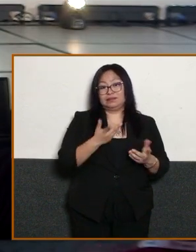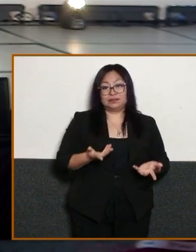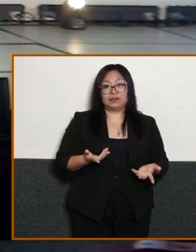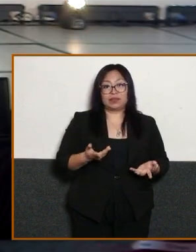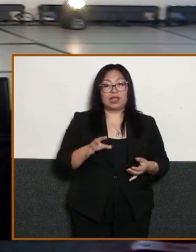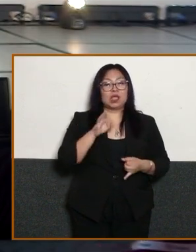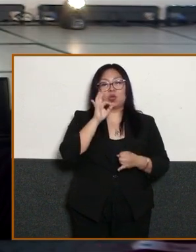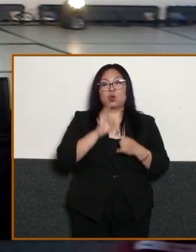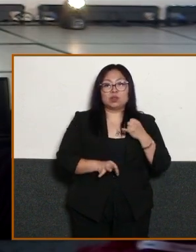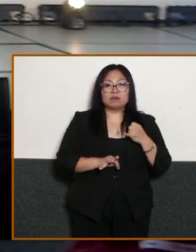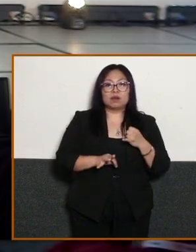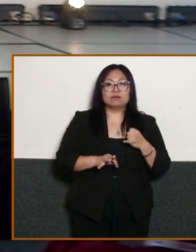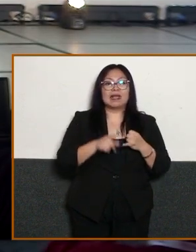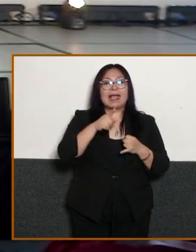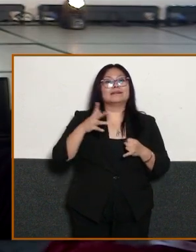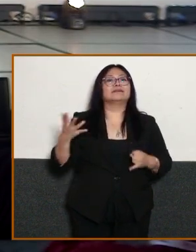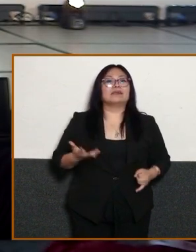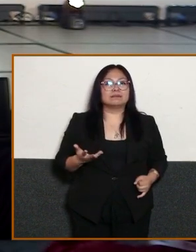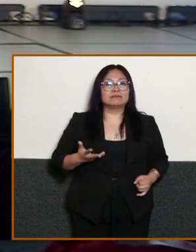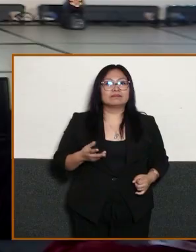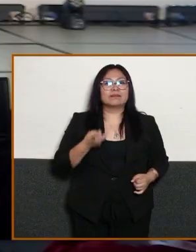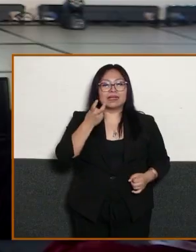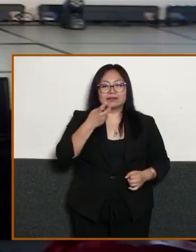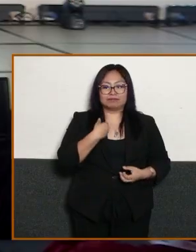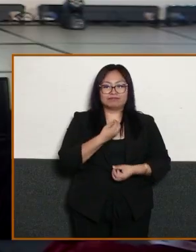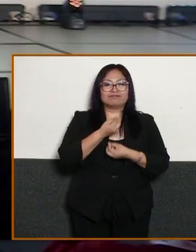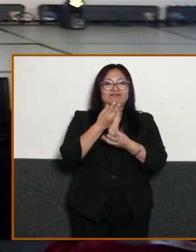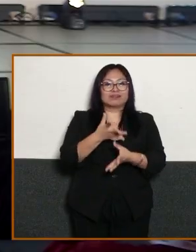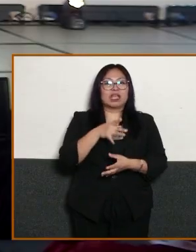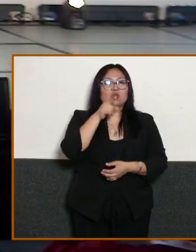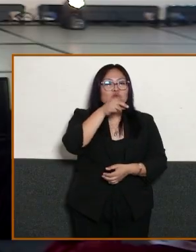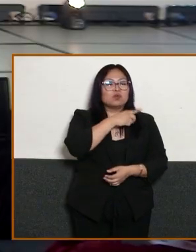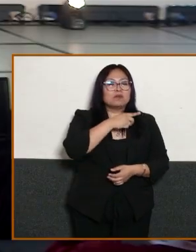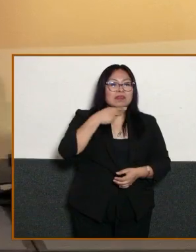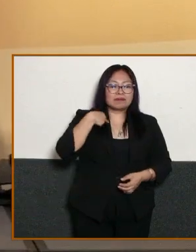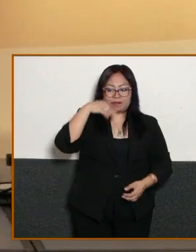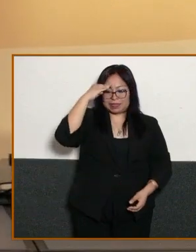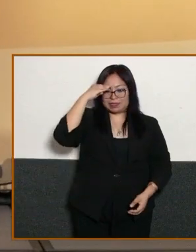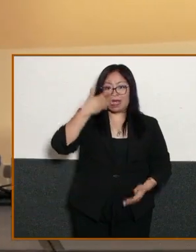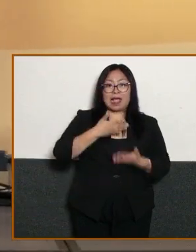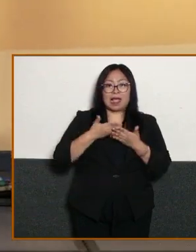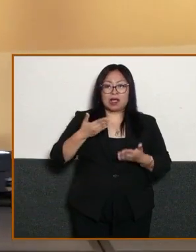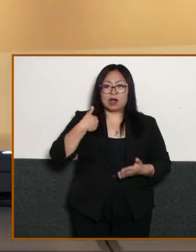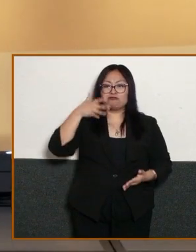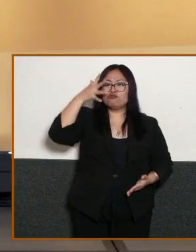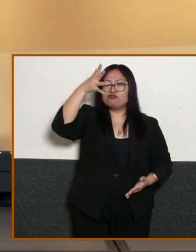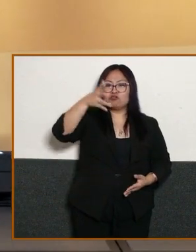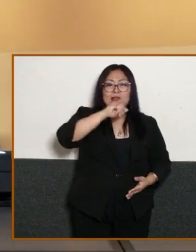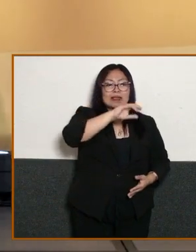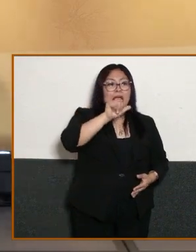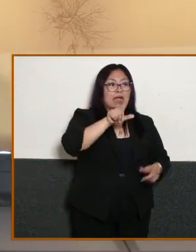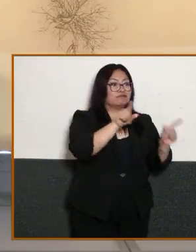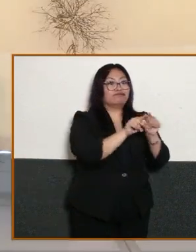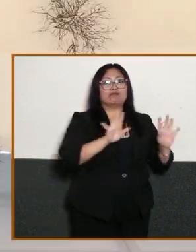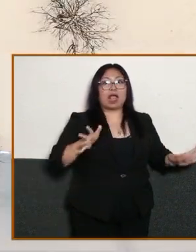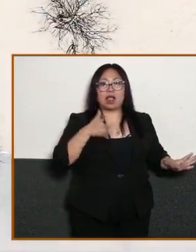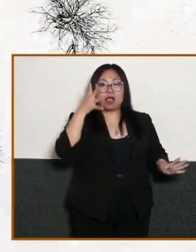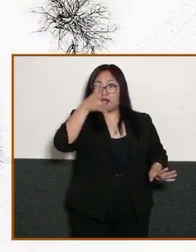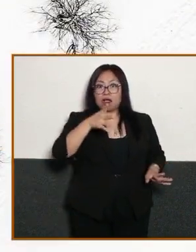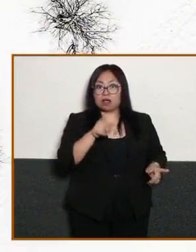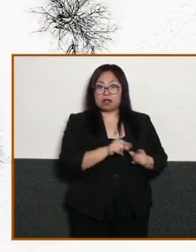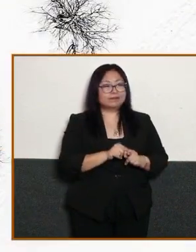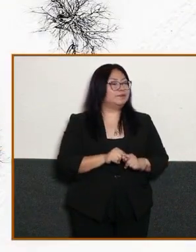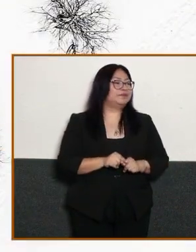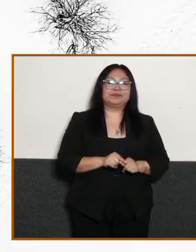Y finalmente, actuar. Les dejo con esta idea de que el futuro no tiene que ser inteligencia artificial, punto. El futuro